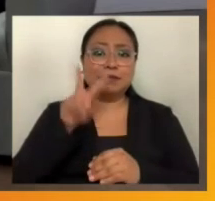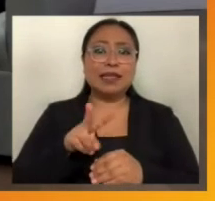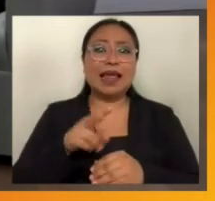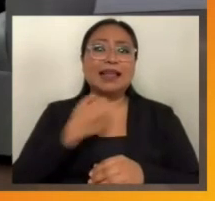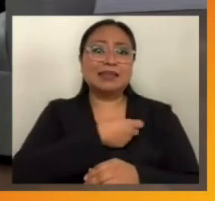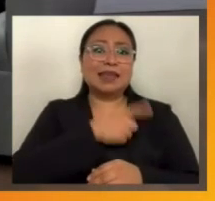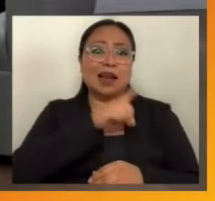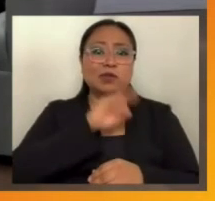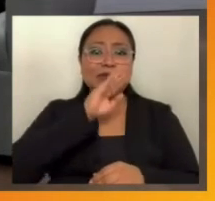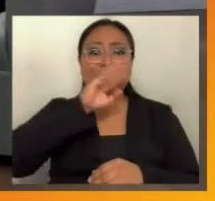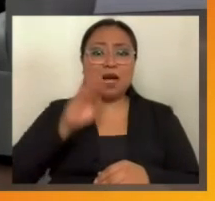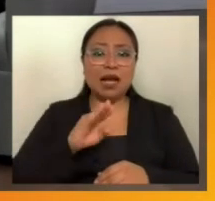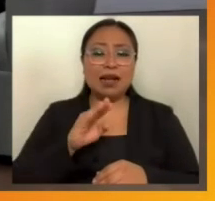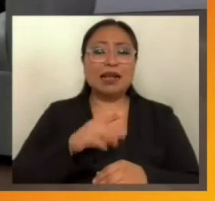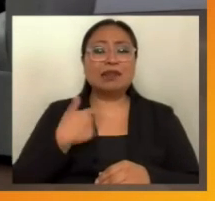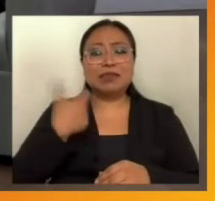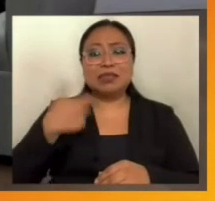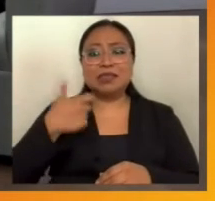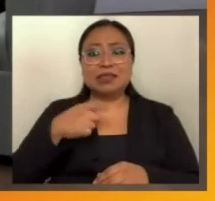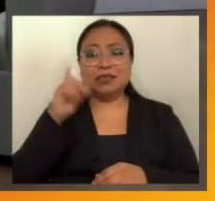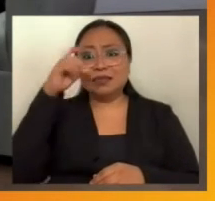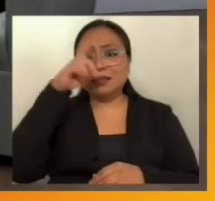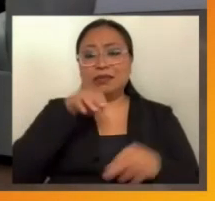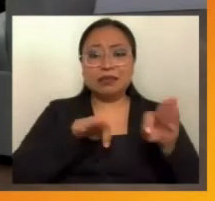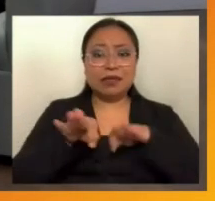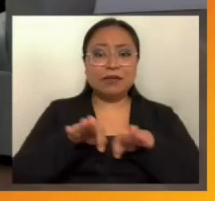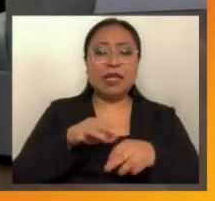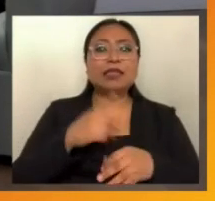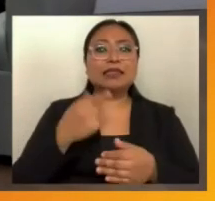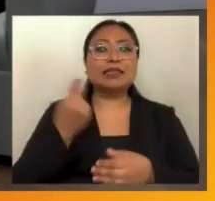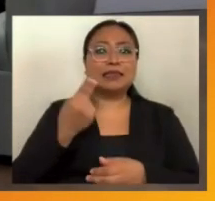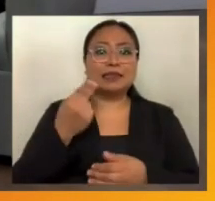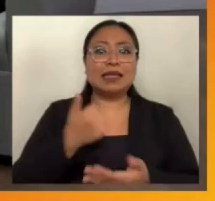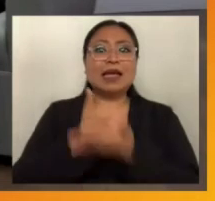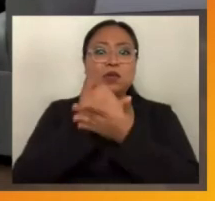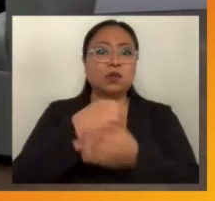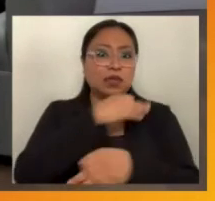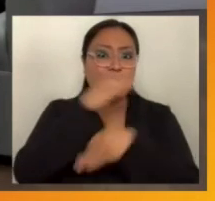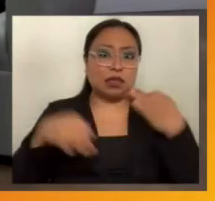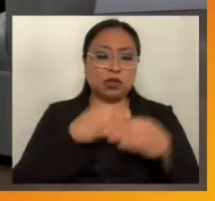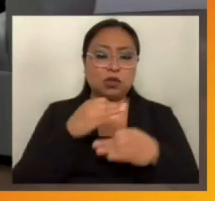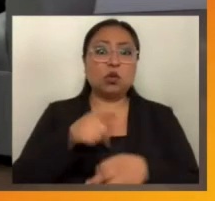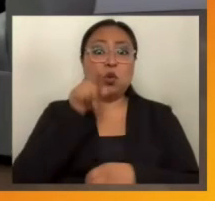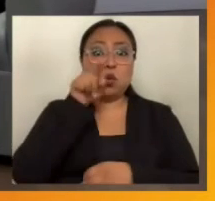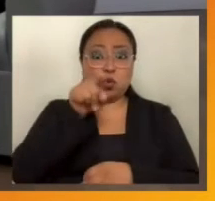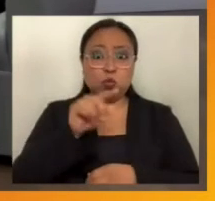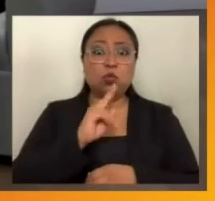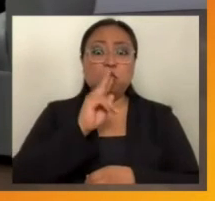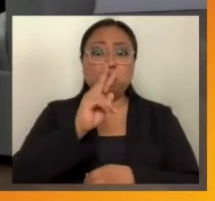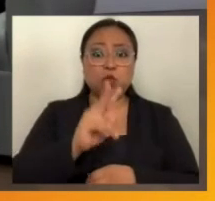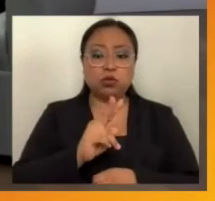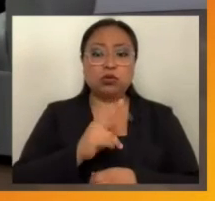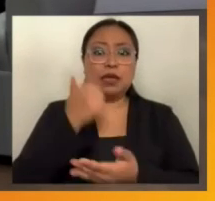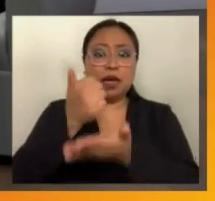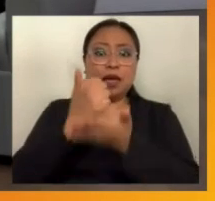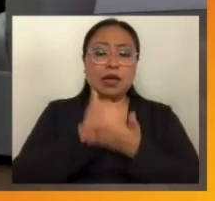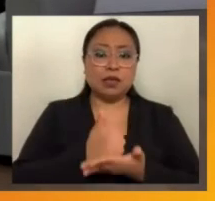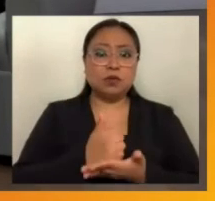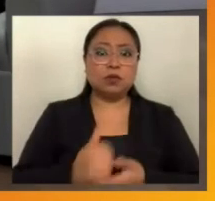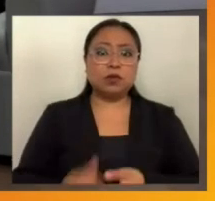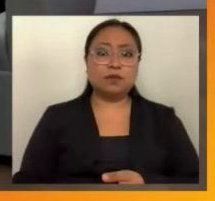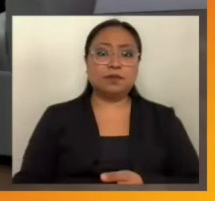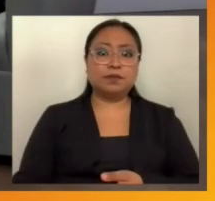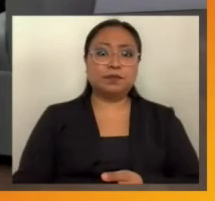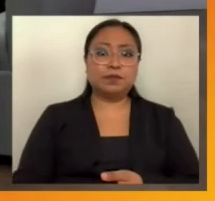complicados, pues necesitamos esta ayuda de todos ustedes. Entonces, pues tu voz nuevamente, repito, nos va